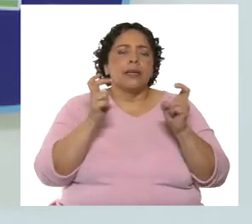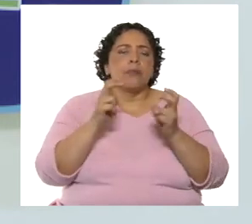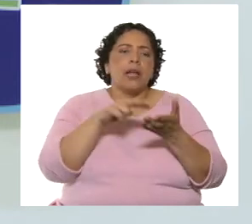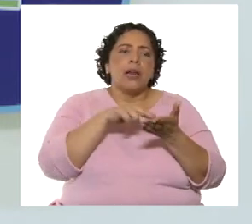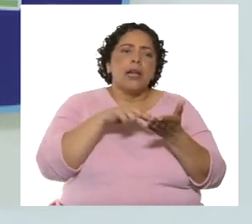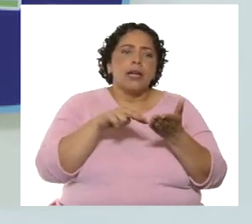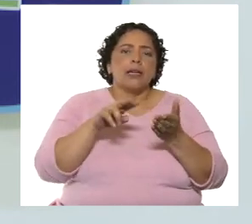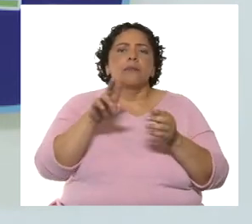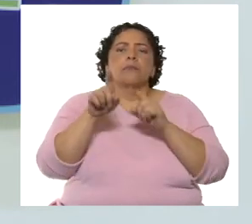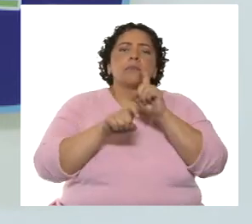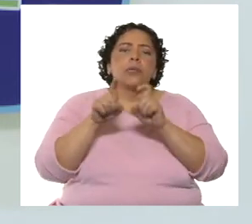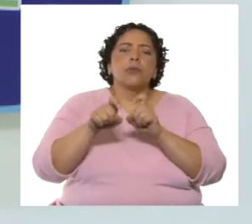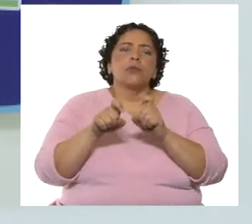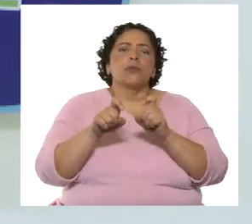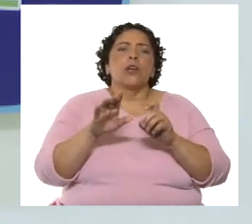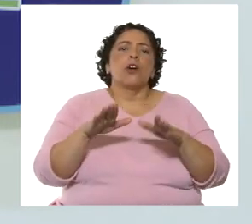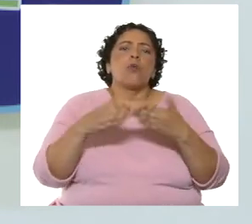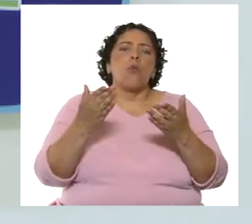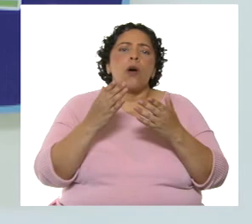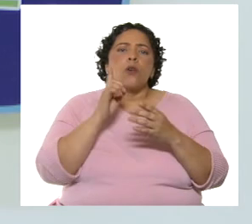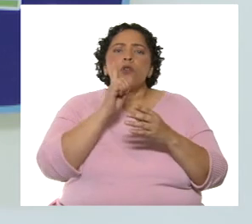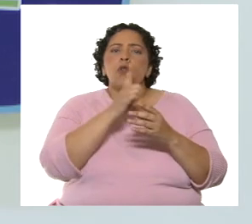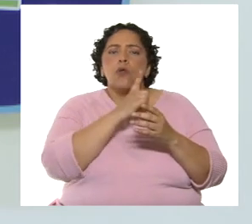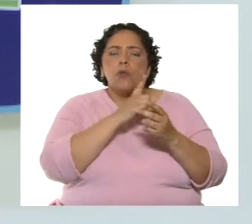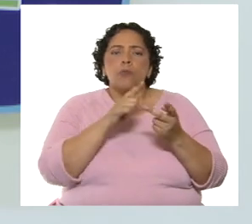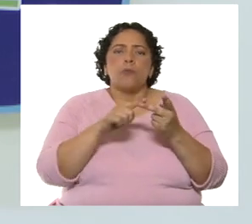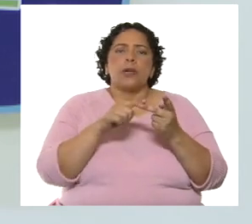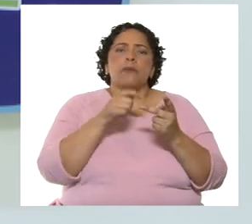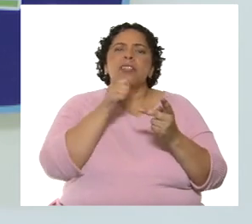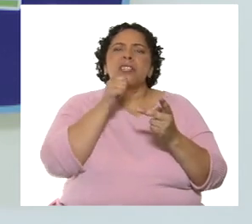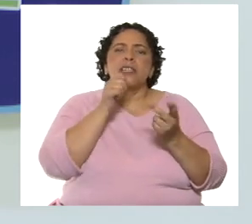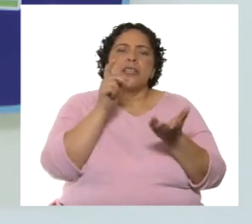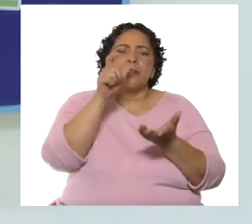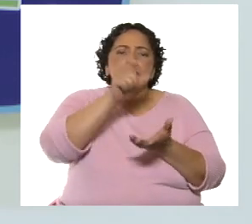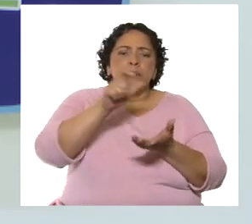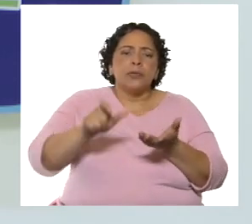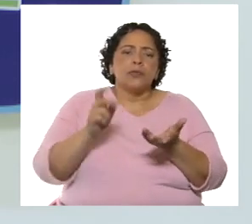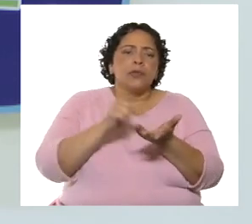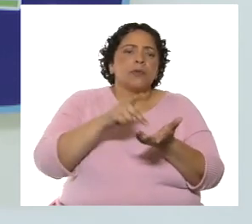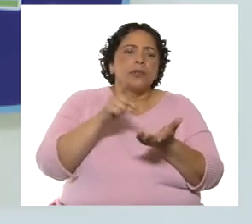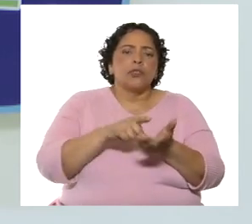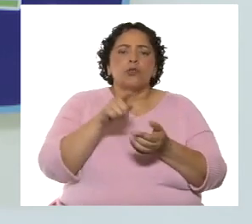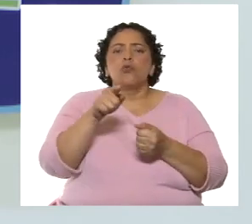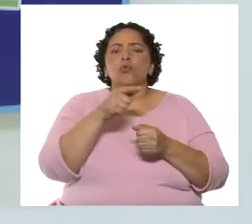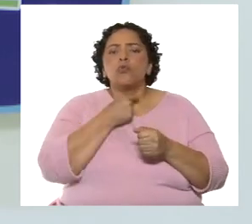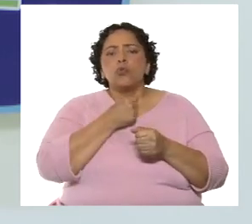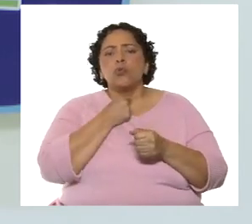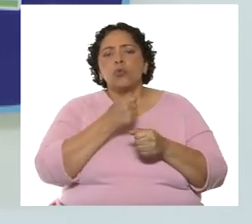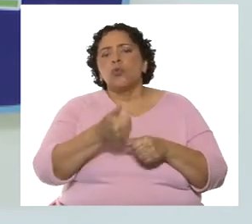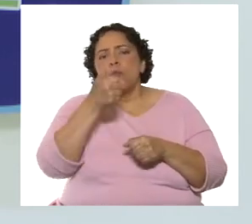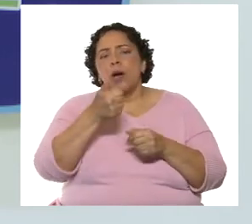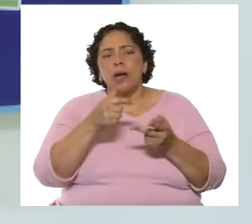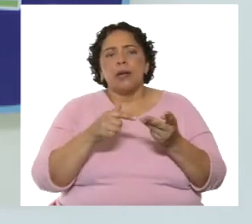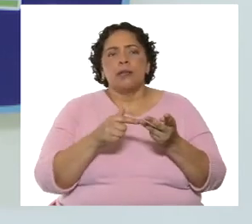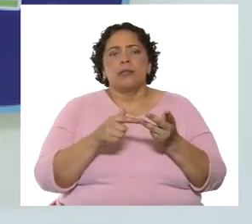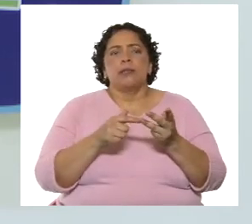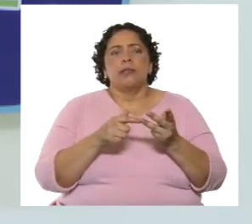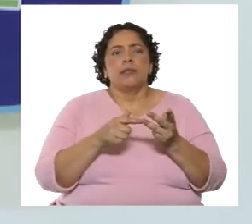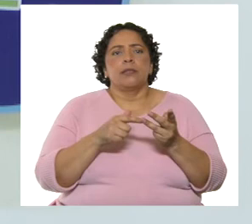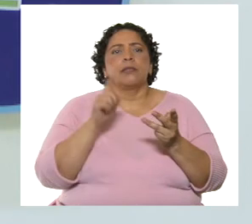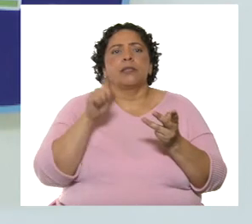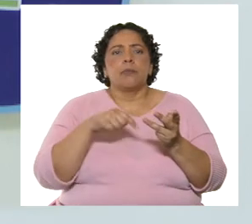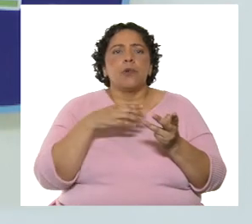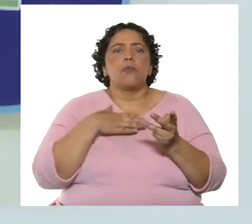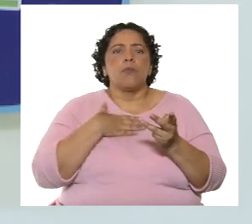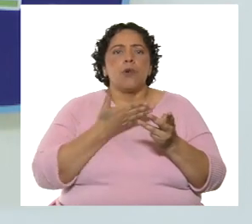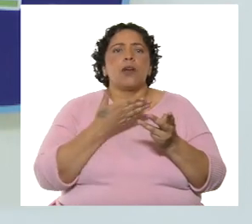leer. Que podamos preguntar cuál era el título, cuáles son los personajes, qué fue lo que más le gustó, que pueda entonces también